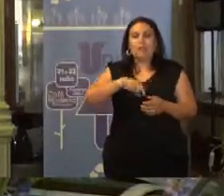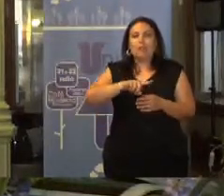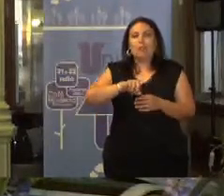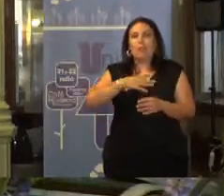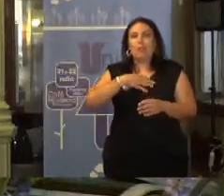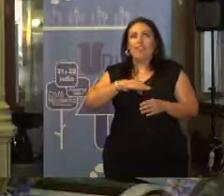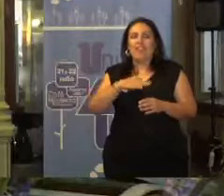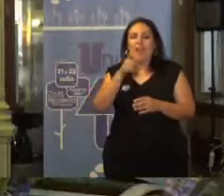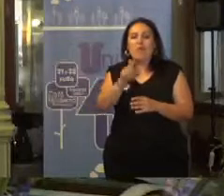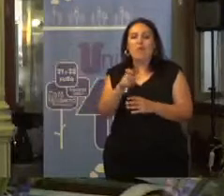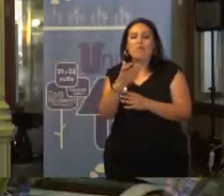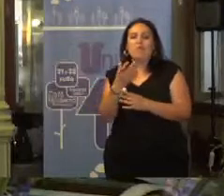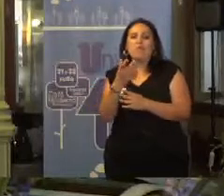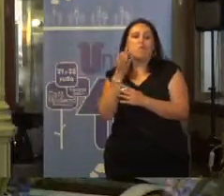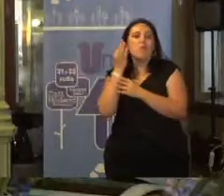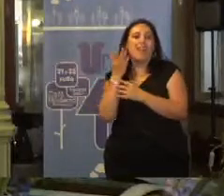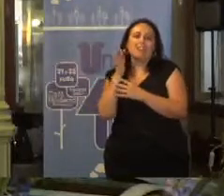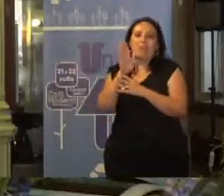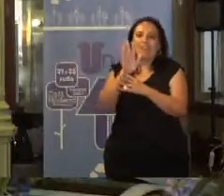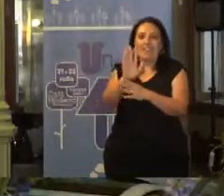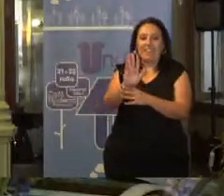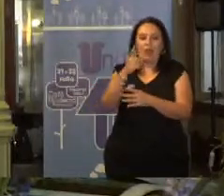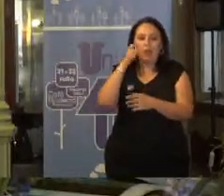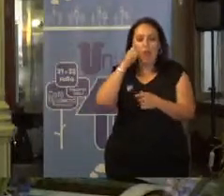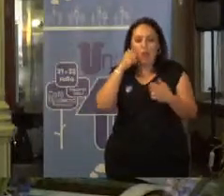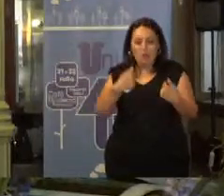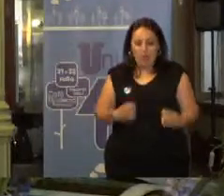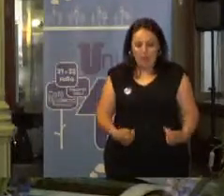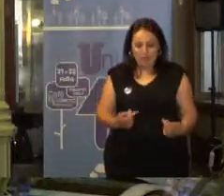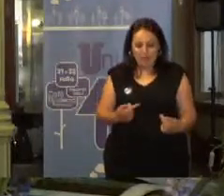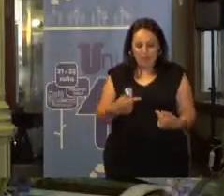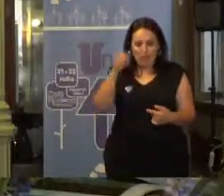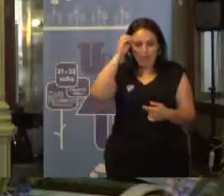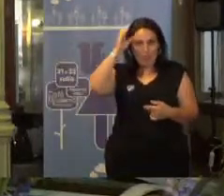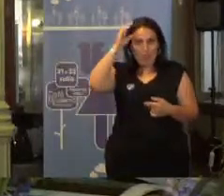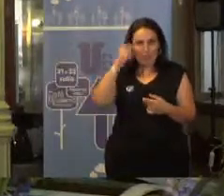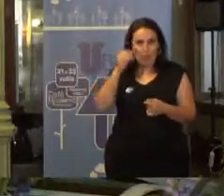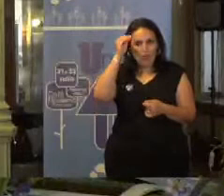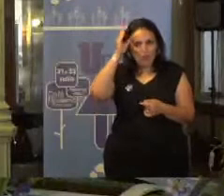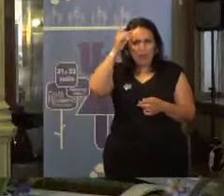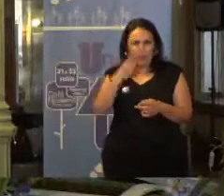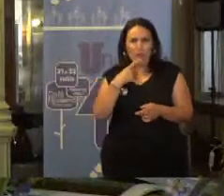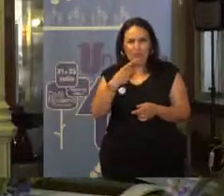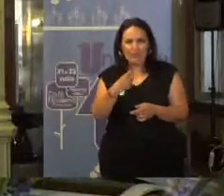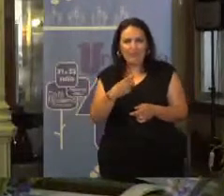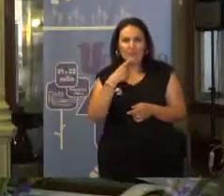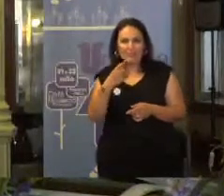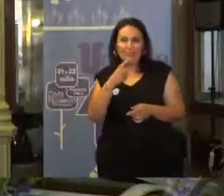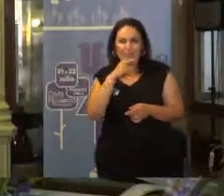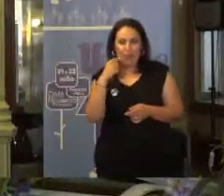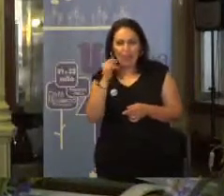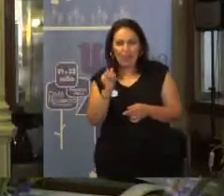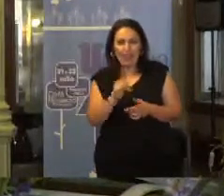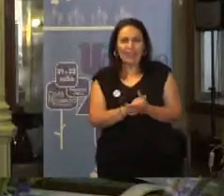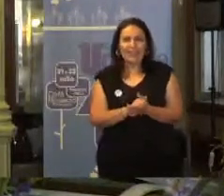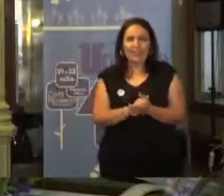que fan que o ser humano pois acade o coñecemento. O coñecemento evidentemente é doloroso como no mito bíblico, saber que